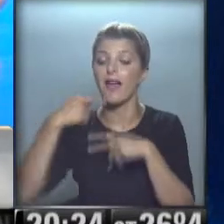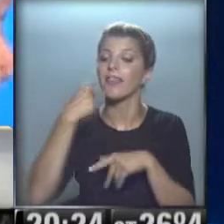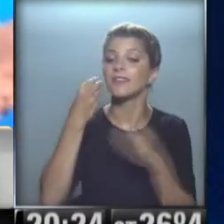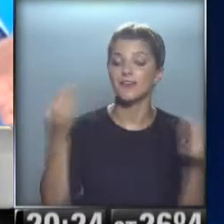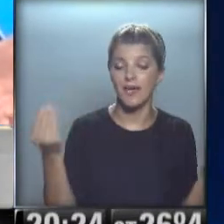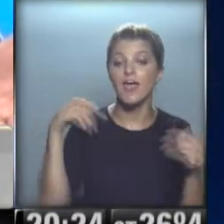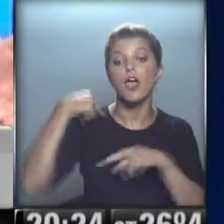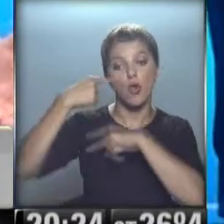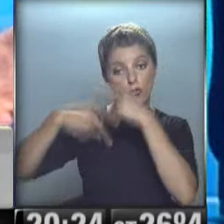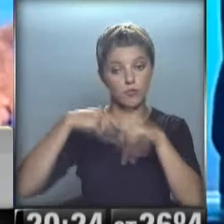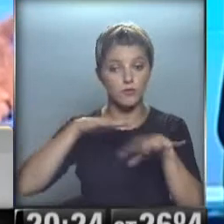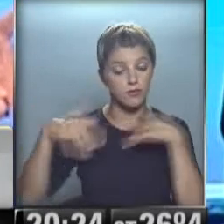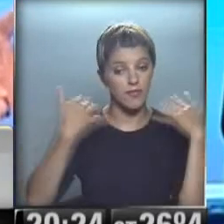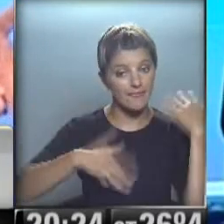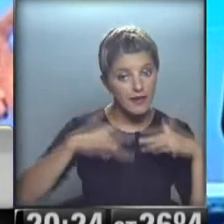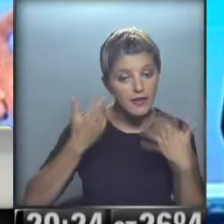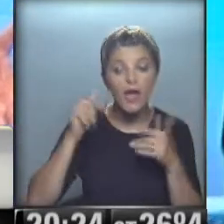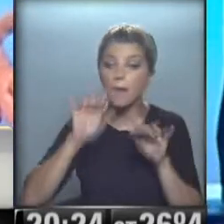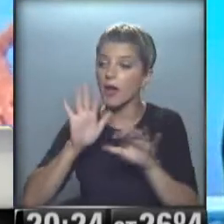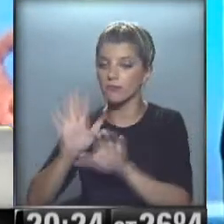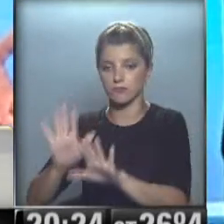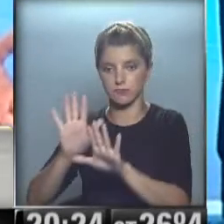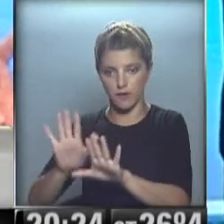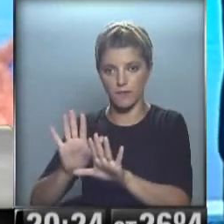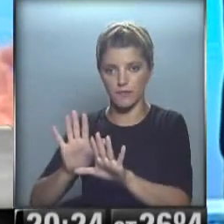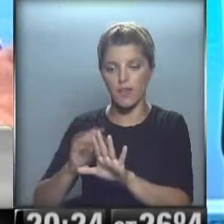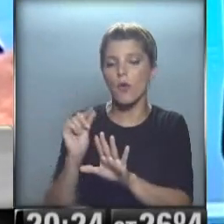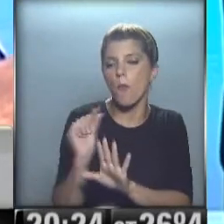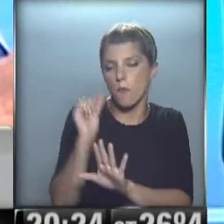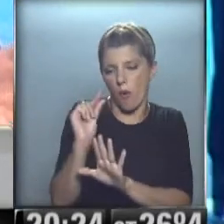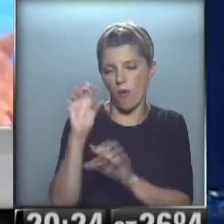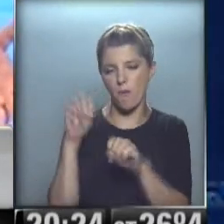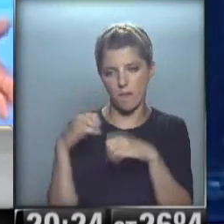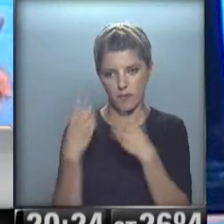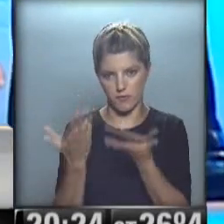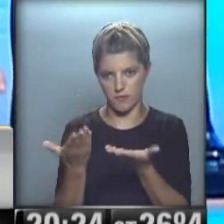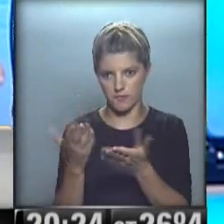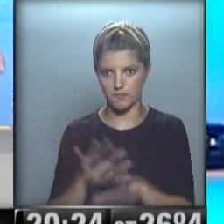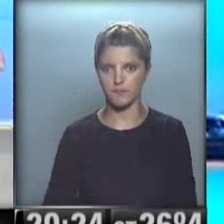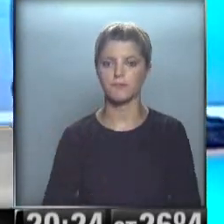continúa en estado crítico, aunque estable y con una leve mejoría.